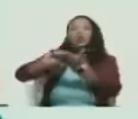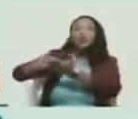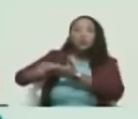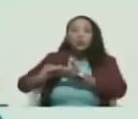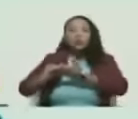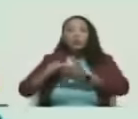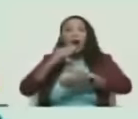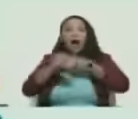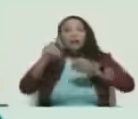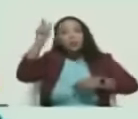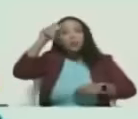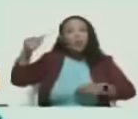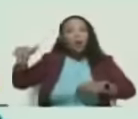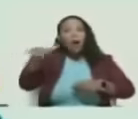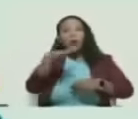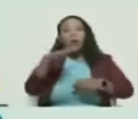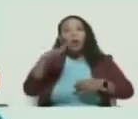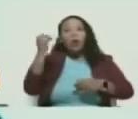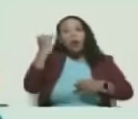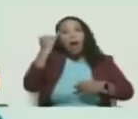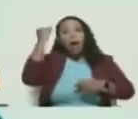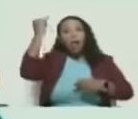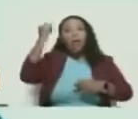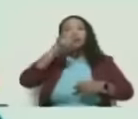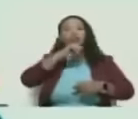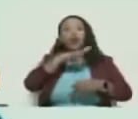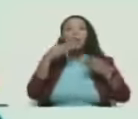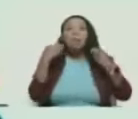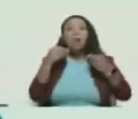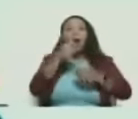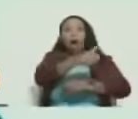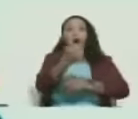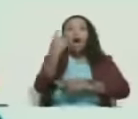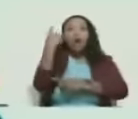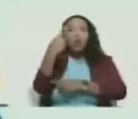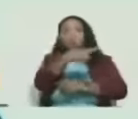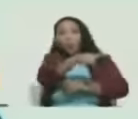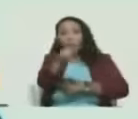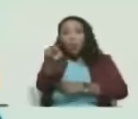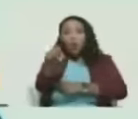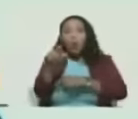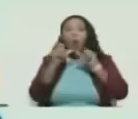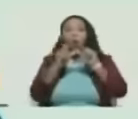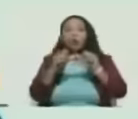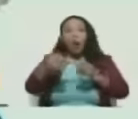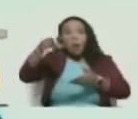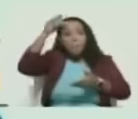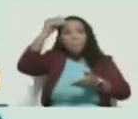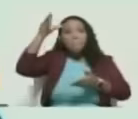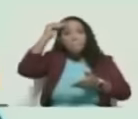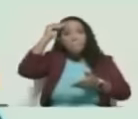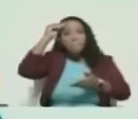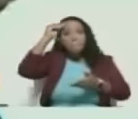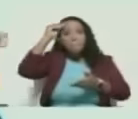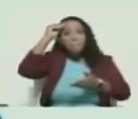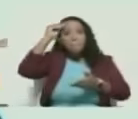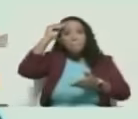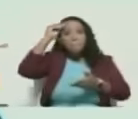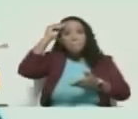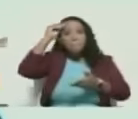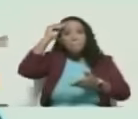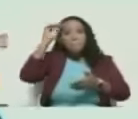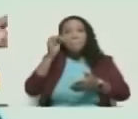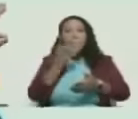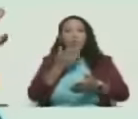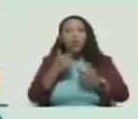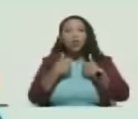darle a nuestro pueblo los argumentos históricos para que cada uno de ustedes sigamos aprendiendo, entendiendo que, por ejemplo, yo